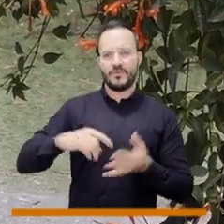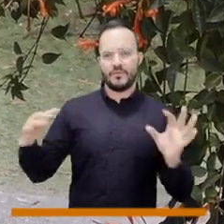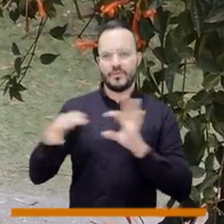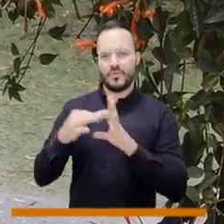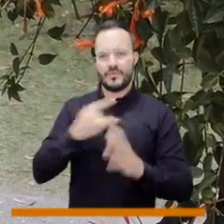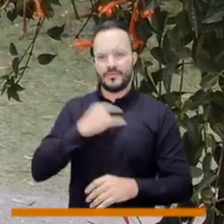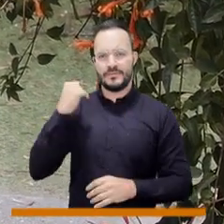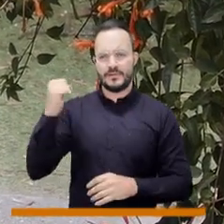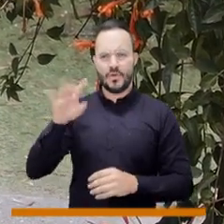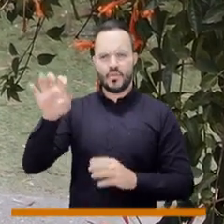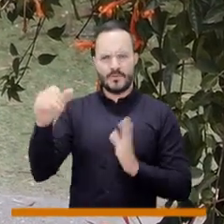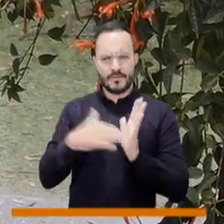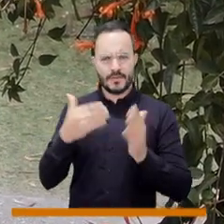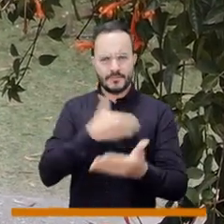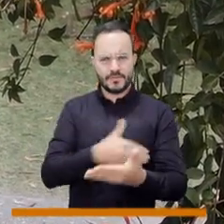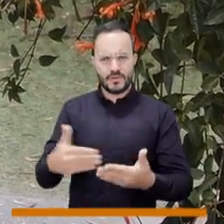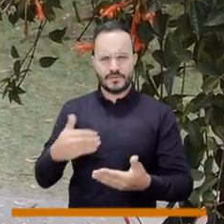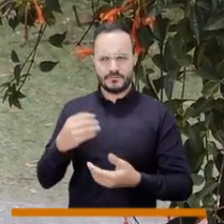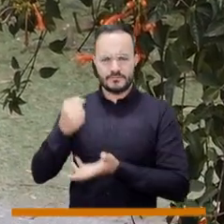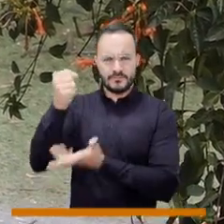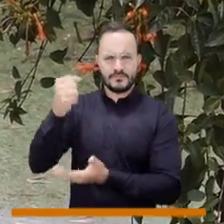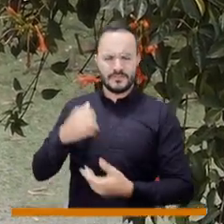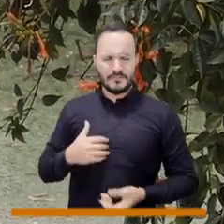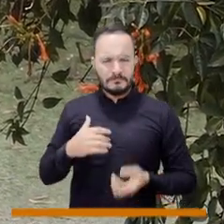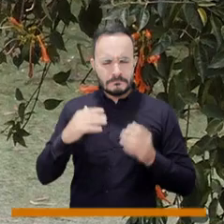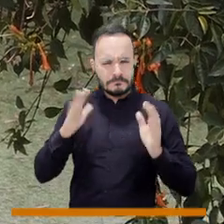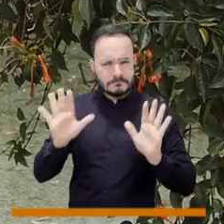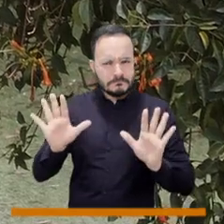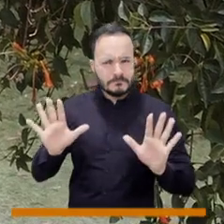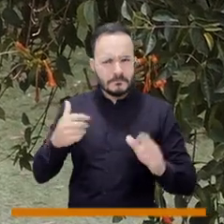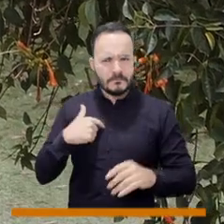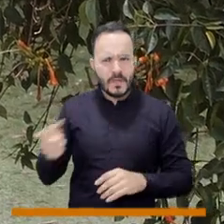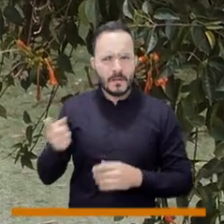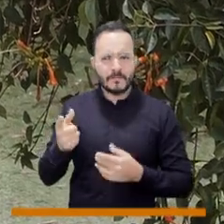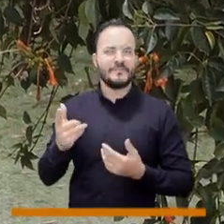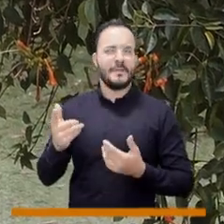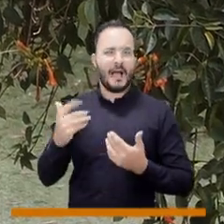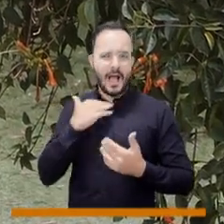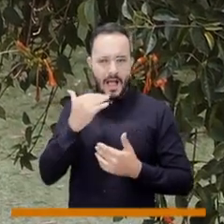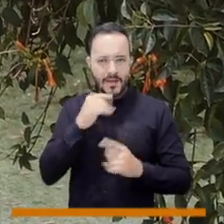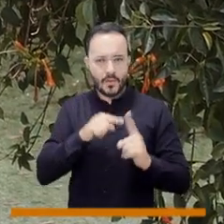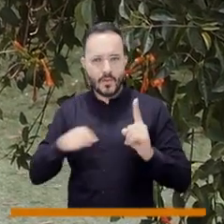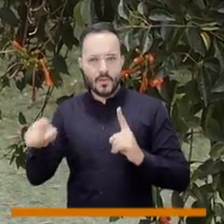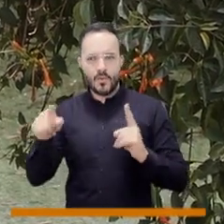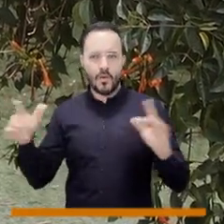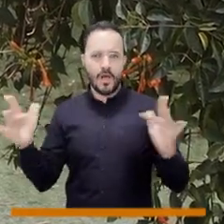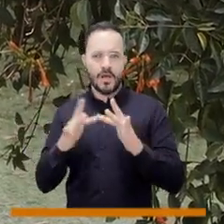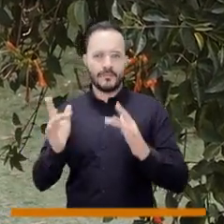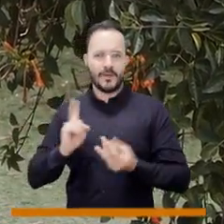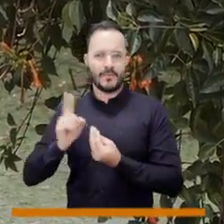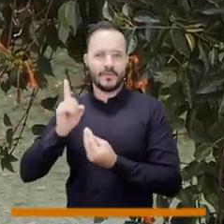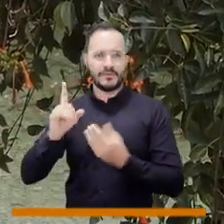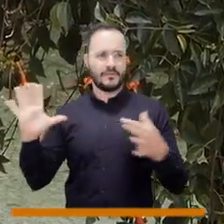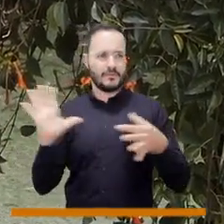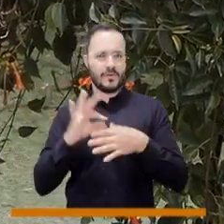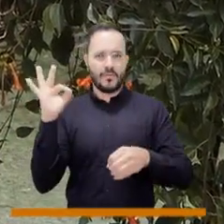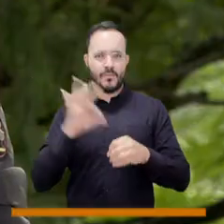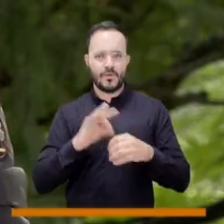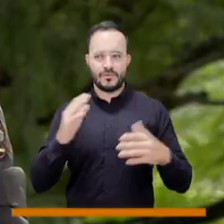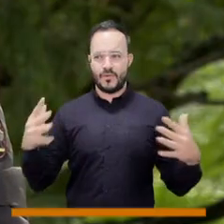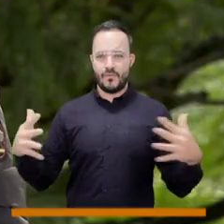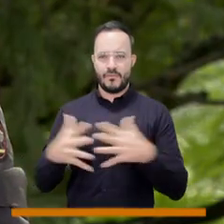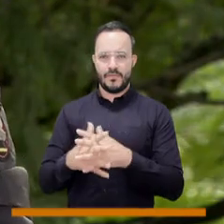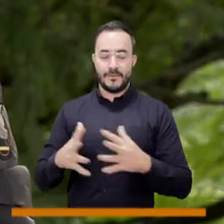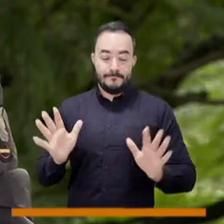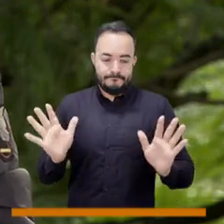la Universidad Nacional de más de 9 mil millones de pesos, donde presuntamente hay favorecimiento a algunas campañas políticas afines al grupo político